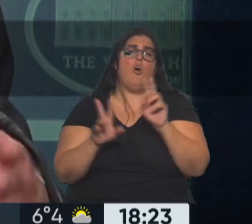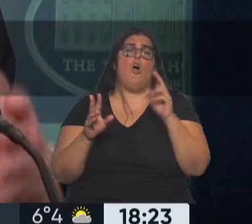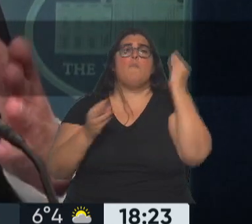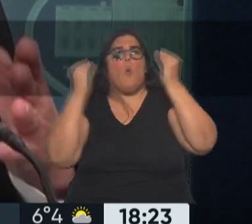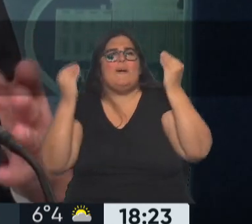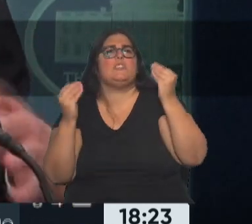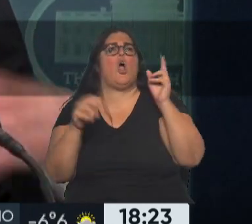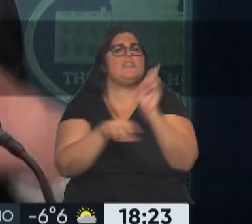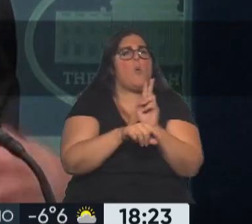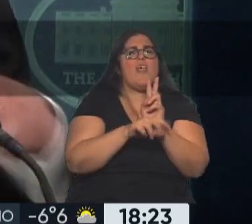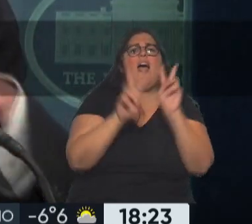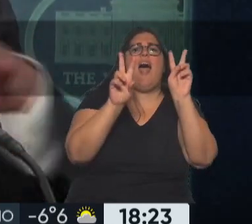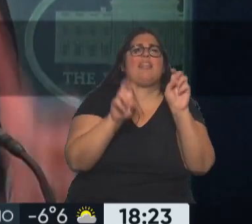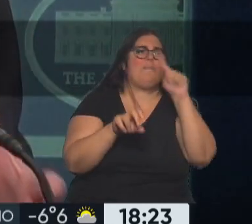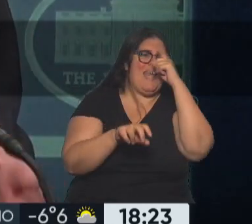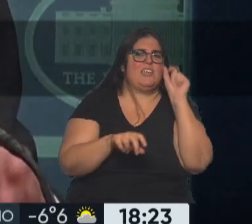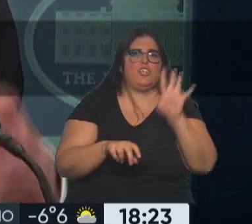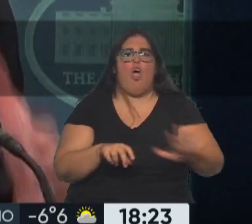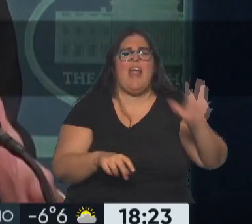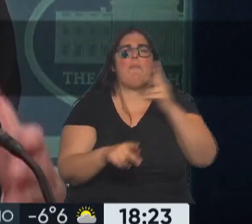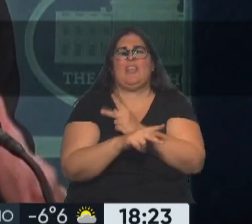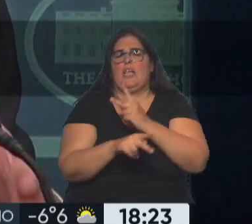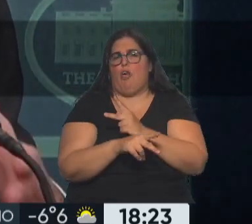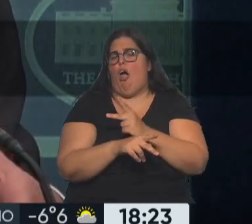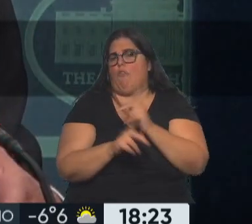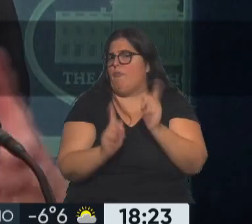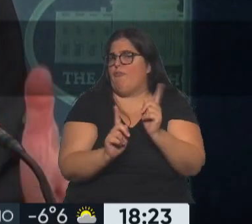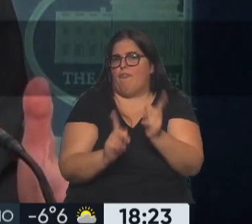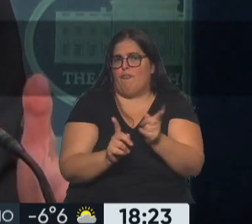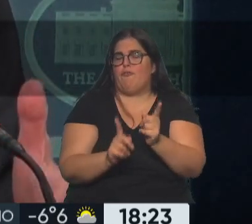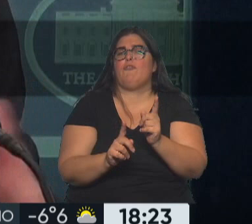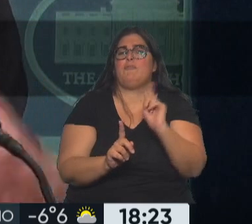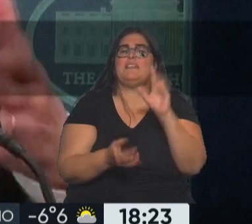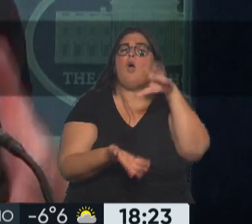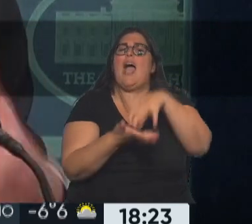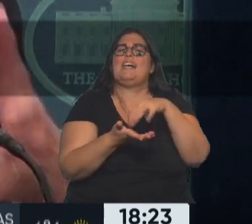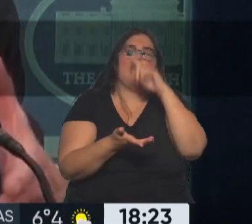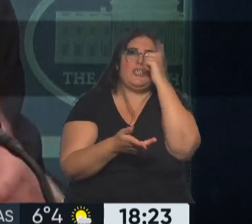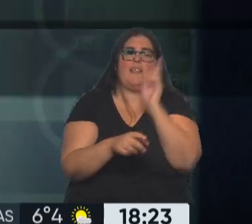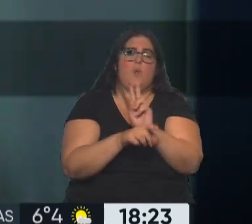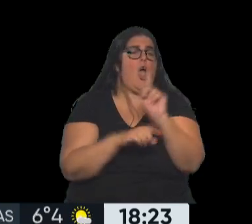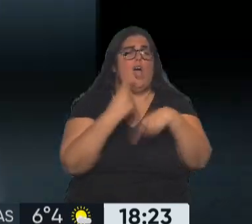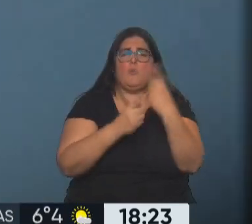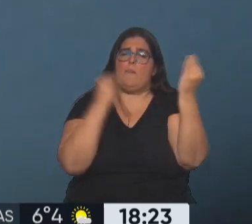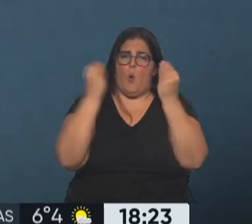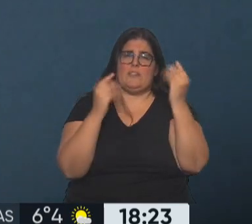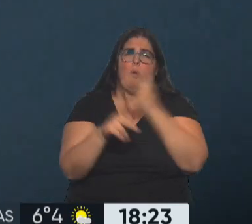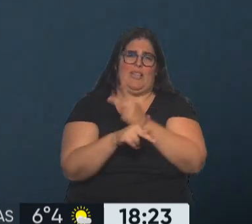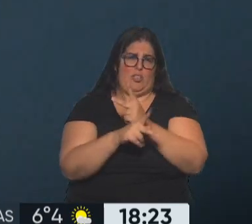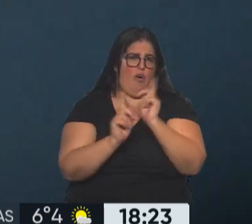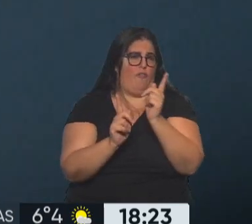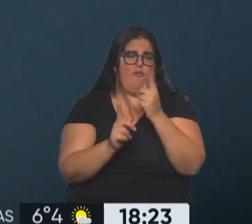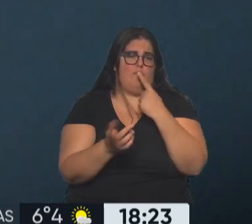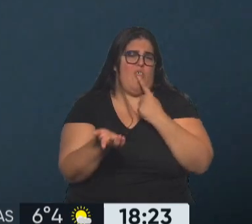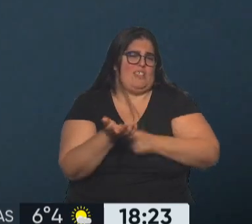concerns from the NSC's perspective about the use of TikTok on government devices. That policy is still in place.